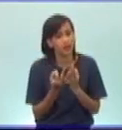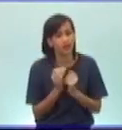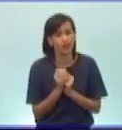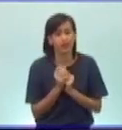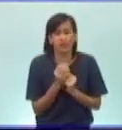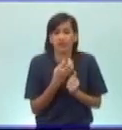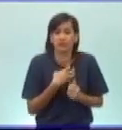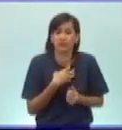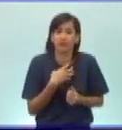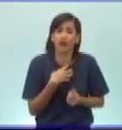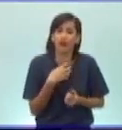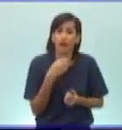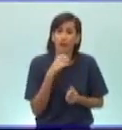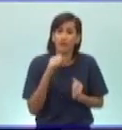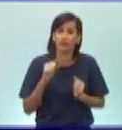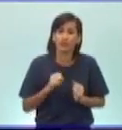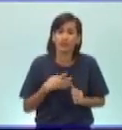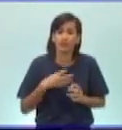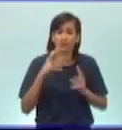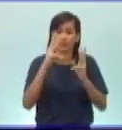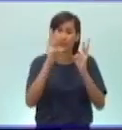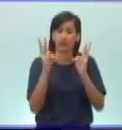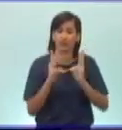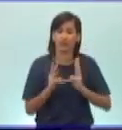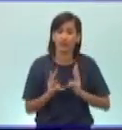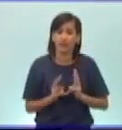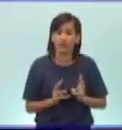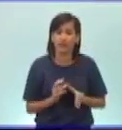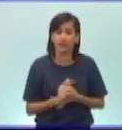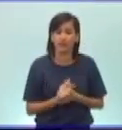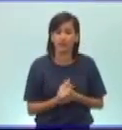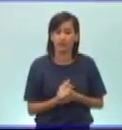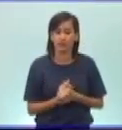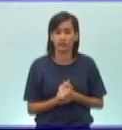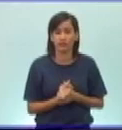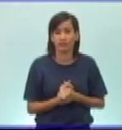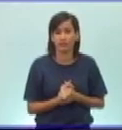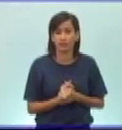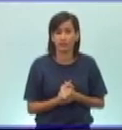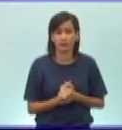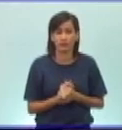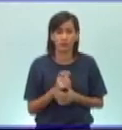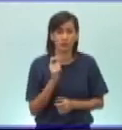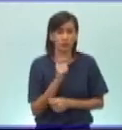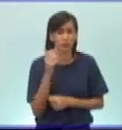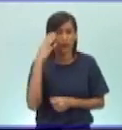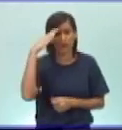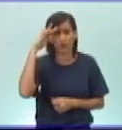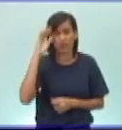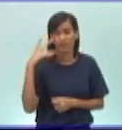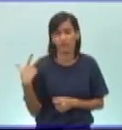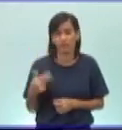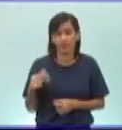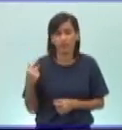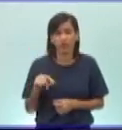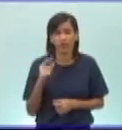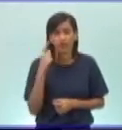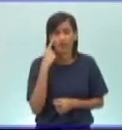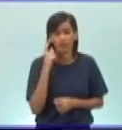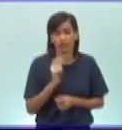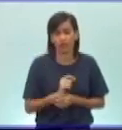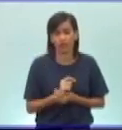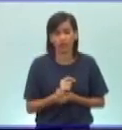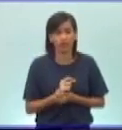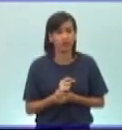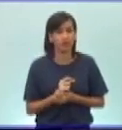la posibilidad de tener conectividad, de conectarse con las redes, pueden utilizar las plataformas y los sitios